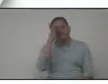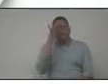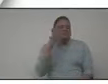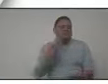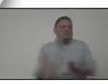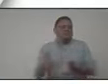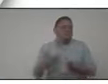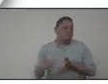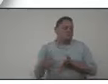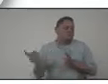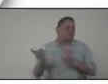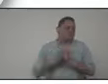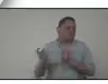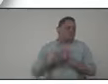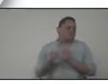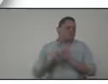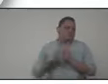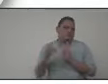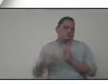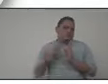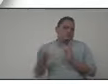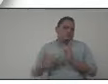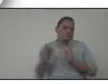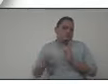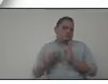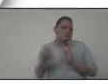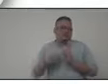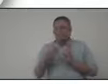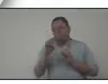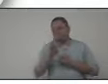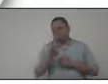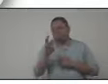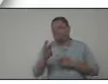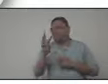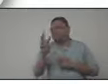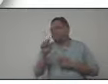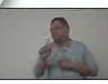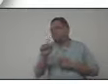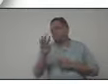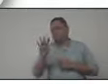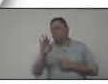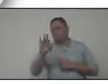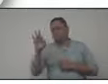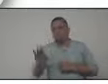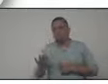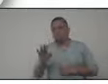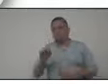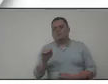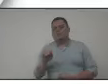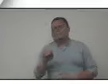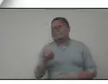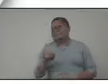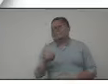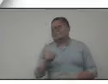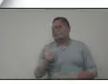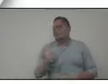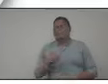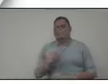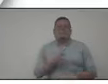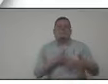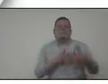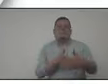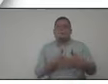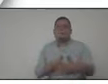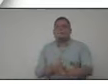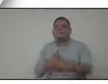esto? El principal, y el que ocupó el 88.4%, es la restricción en el acceso a los servicios de